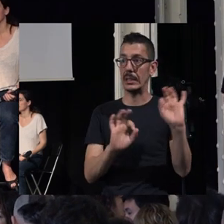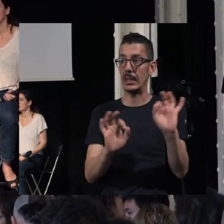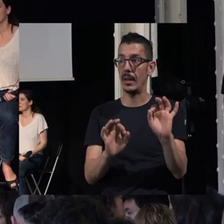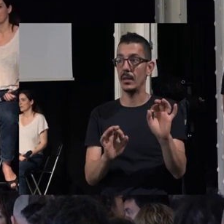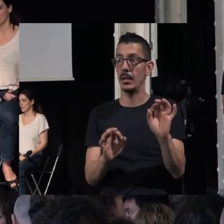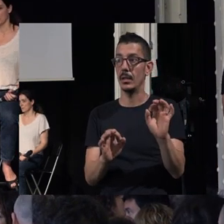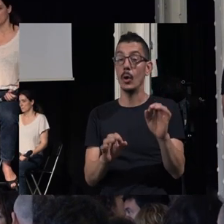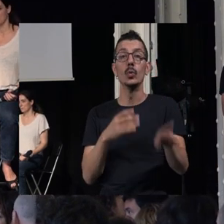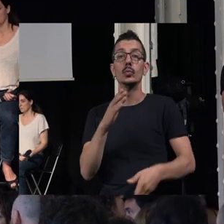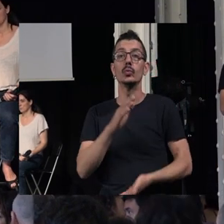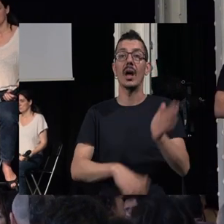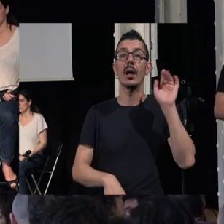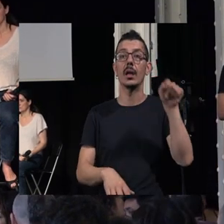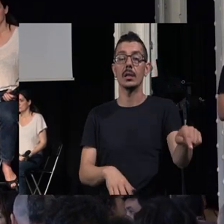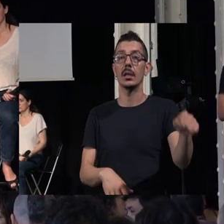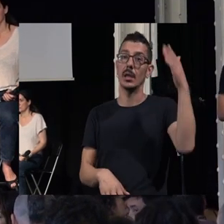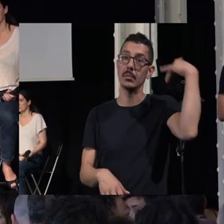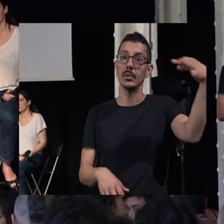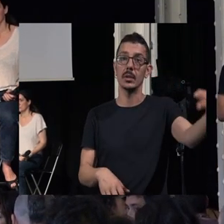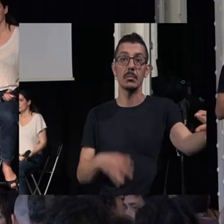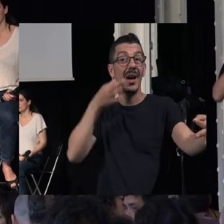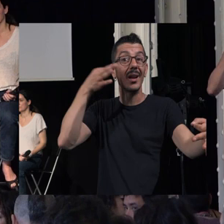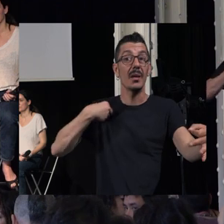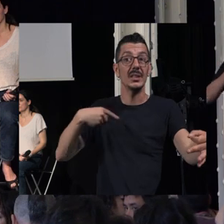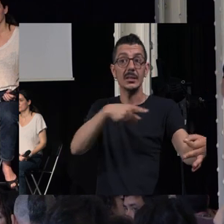te diriges a estos municipios y realmente